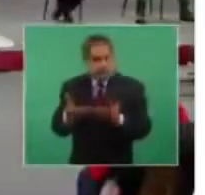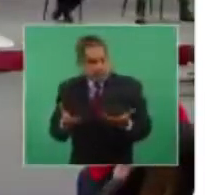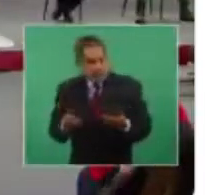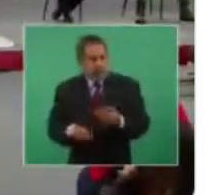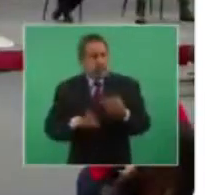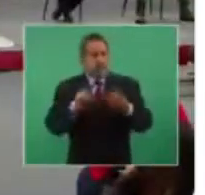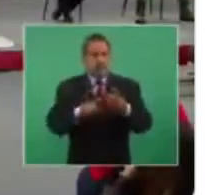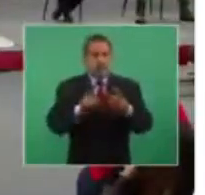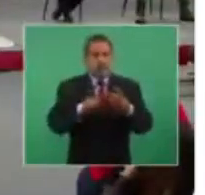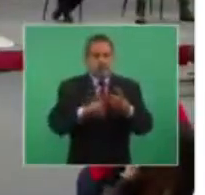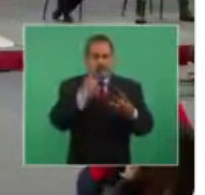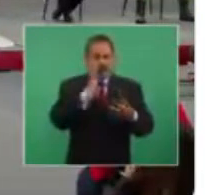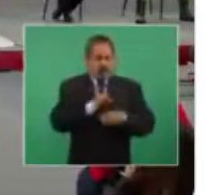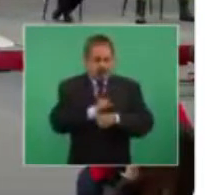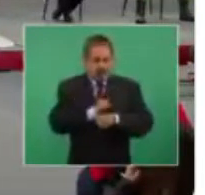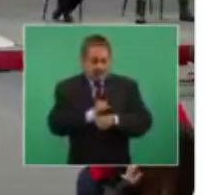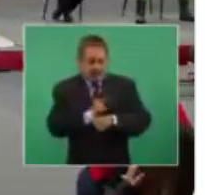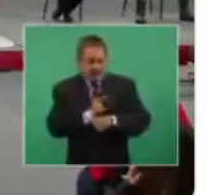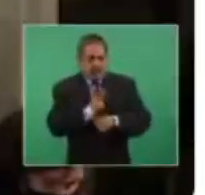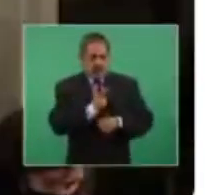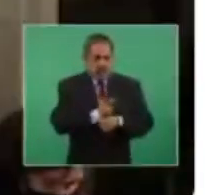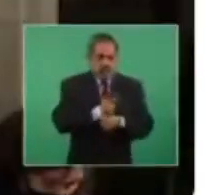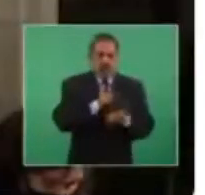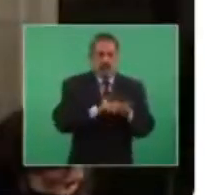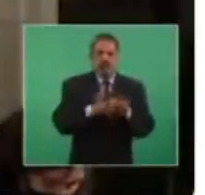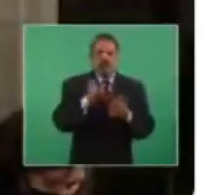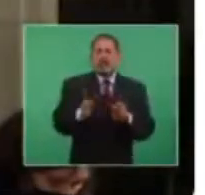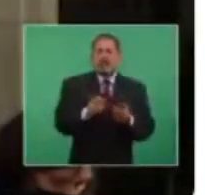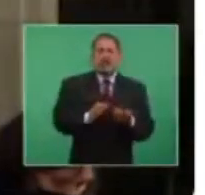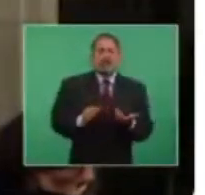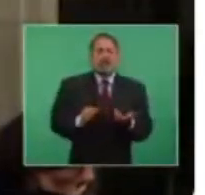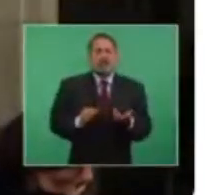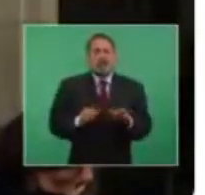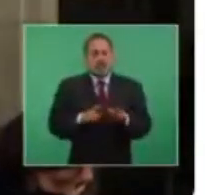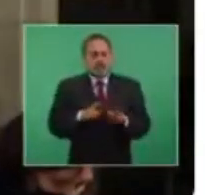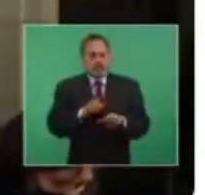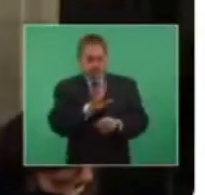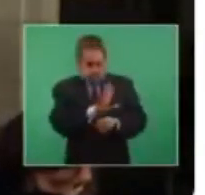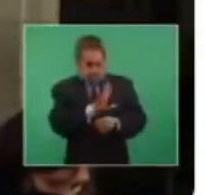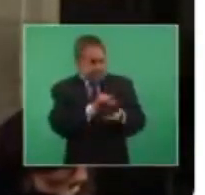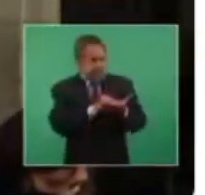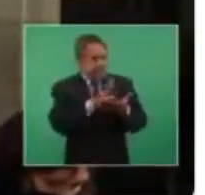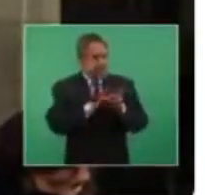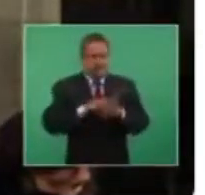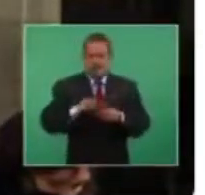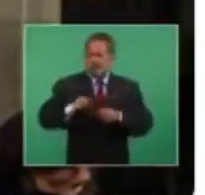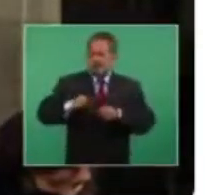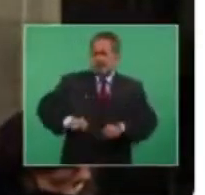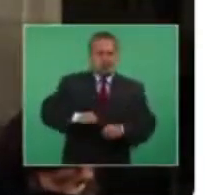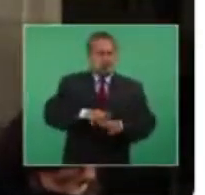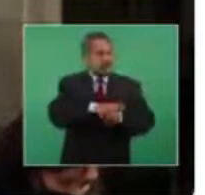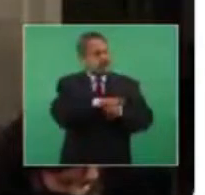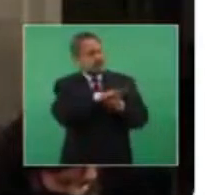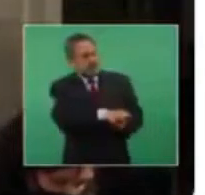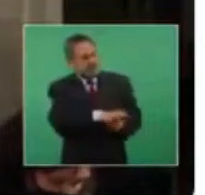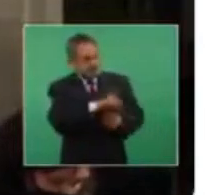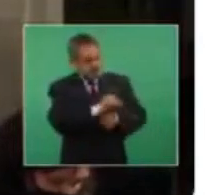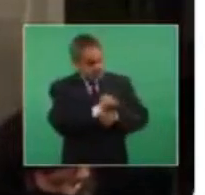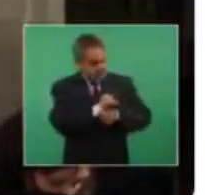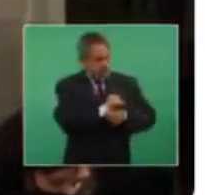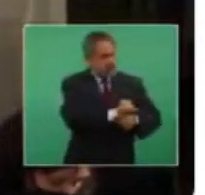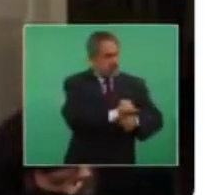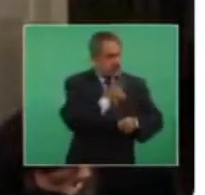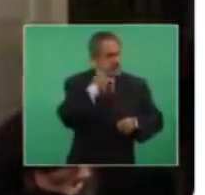investigación puede interpretarse como un acto intimidatorio del poder a un